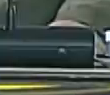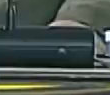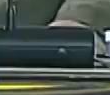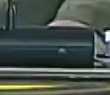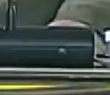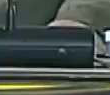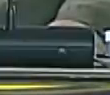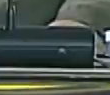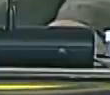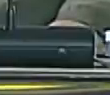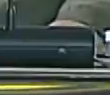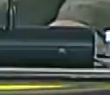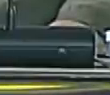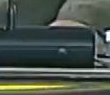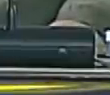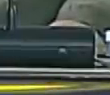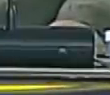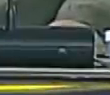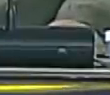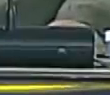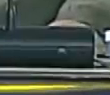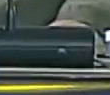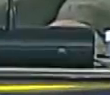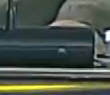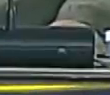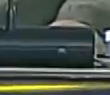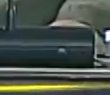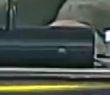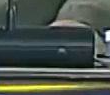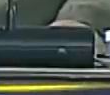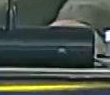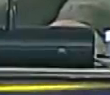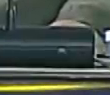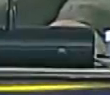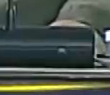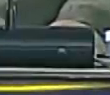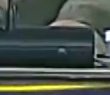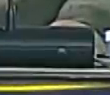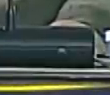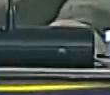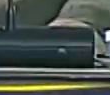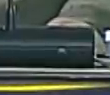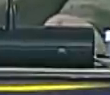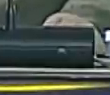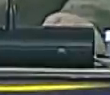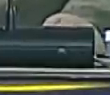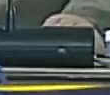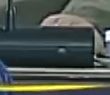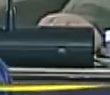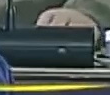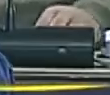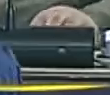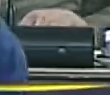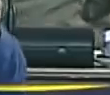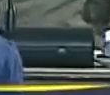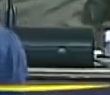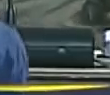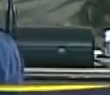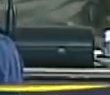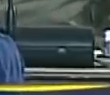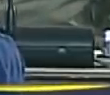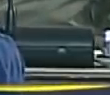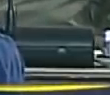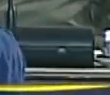Contraloría del Estado que abra una averiguación, porque resulta que ahora en las rendiciones de cuentas dicen que